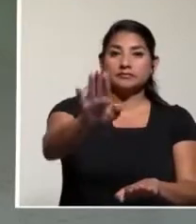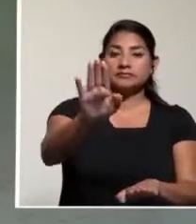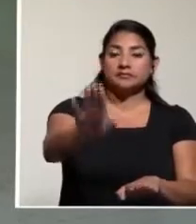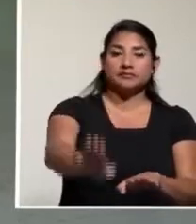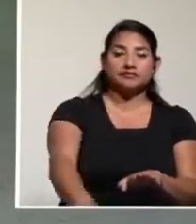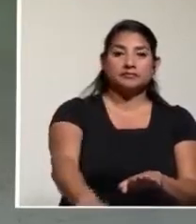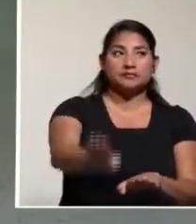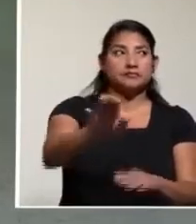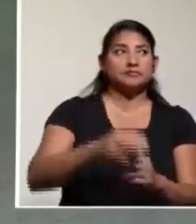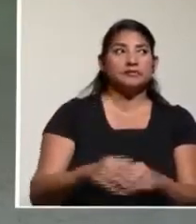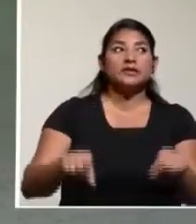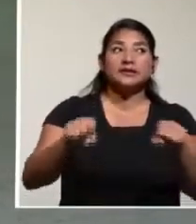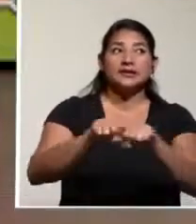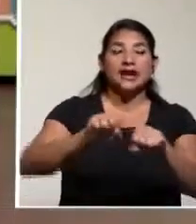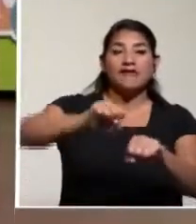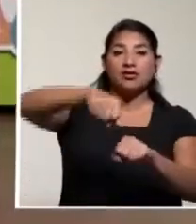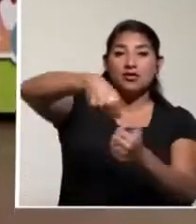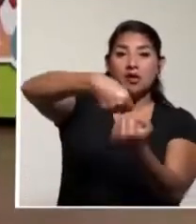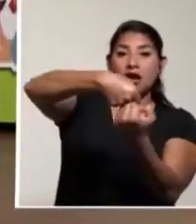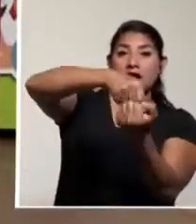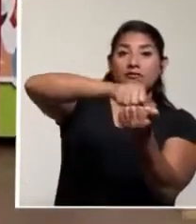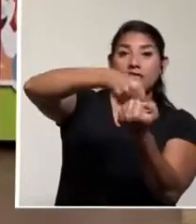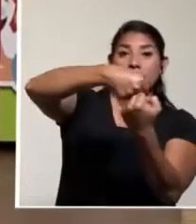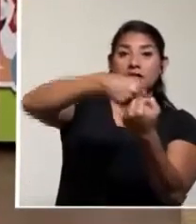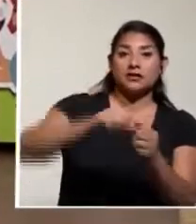Eso, rodilla. De un lado.